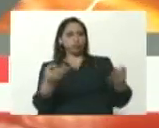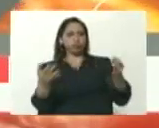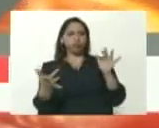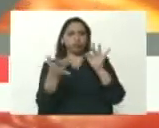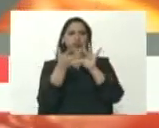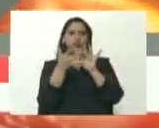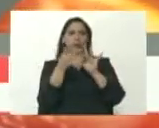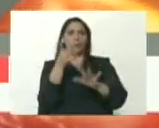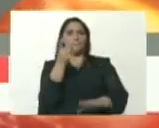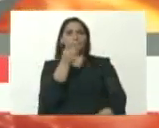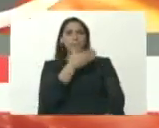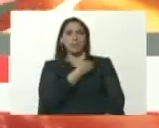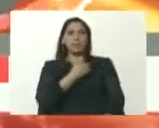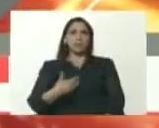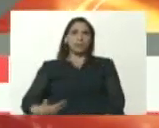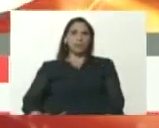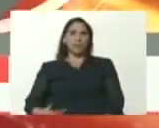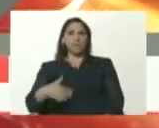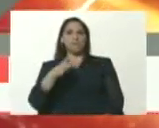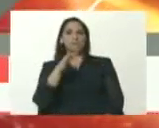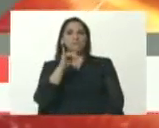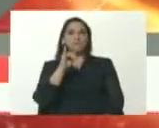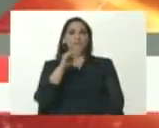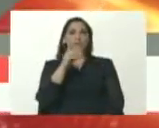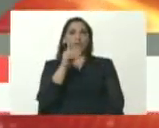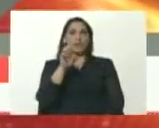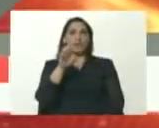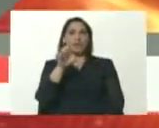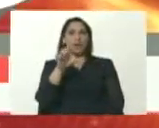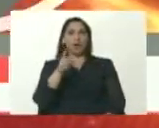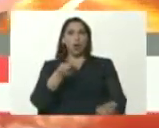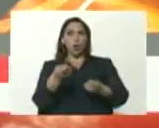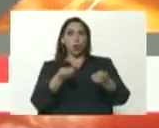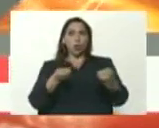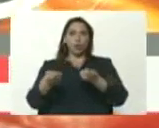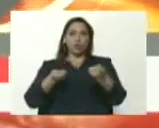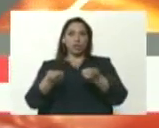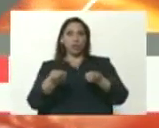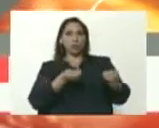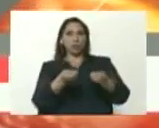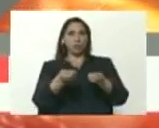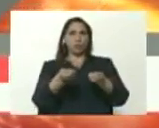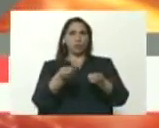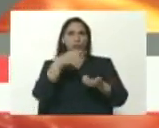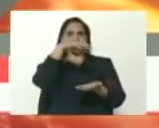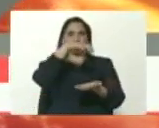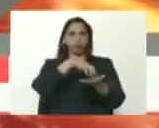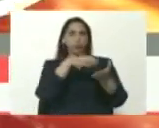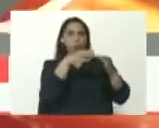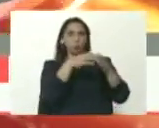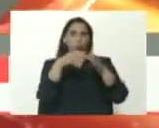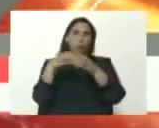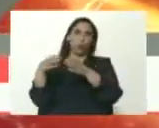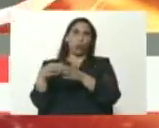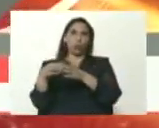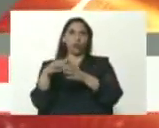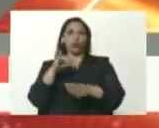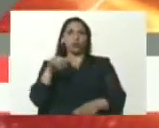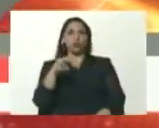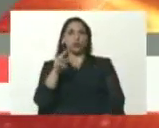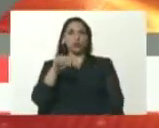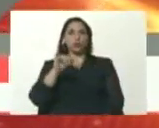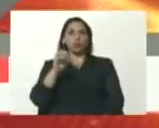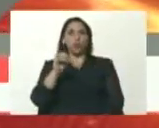con el vicepresidente Fidel Vázquez, el coordinador de organización regional Junior Gómez, coordinador